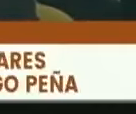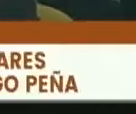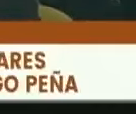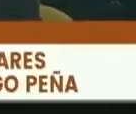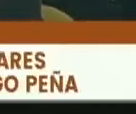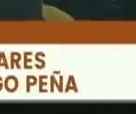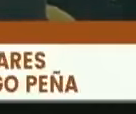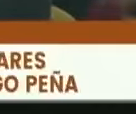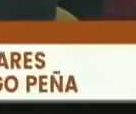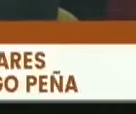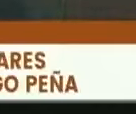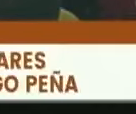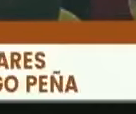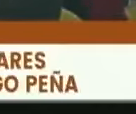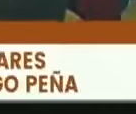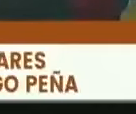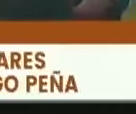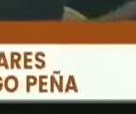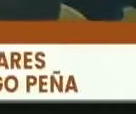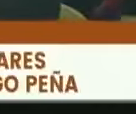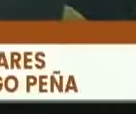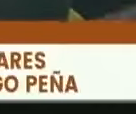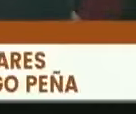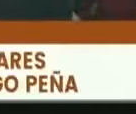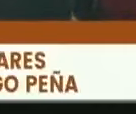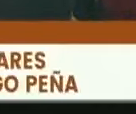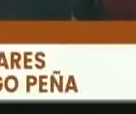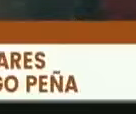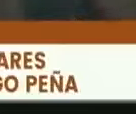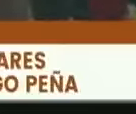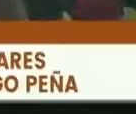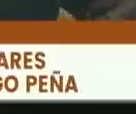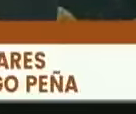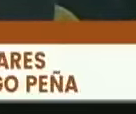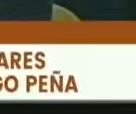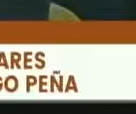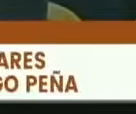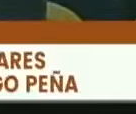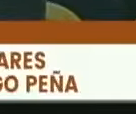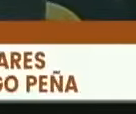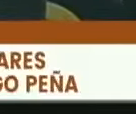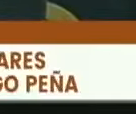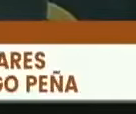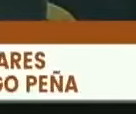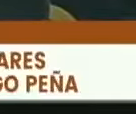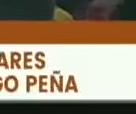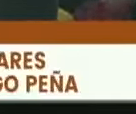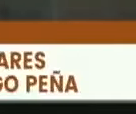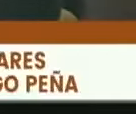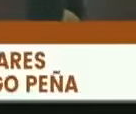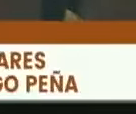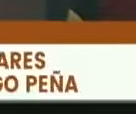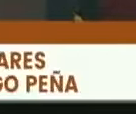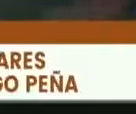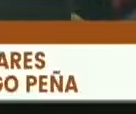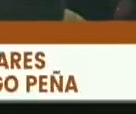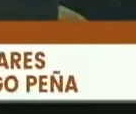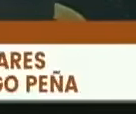la patria de Bolívar! ¡Que viva Nicolás Maduro! ¡Que viva